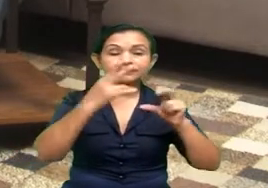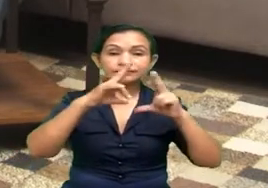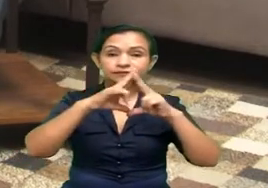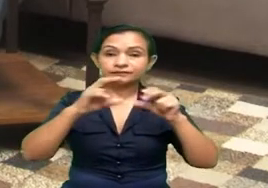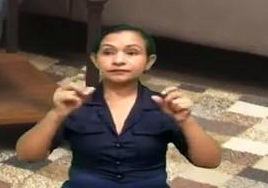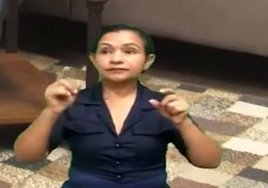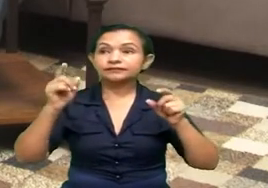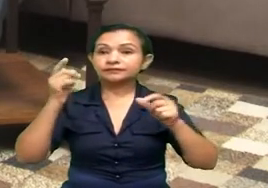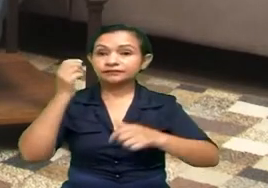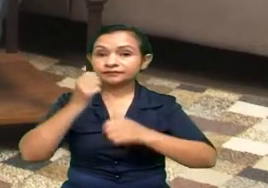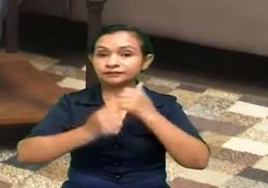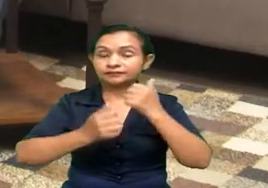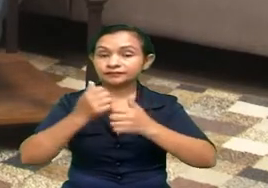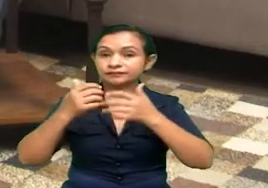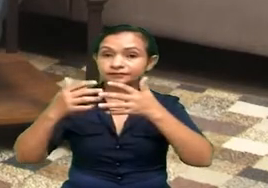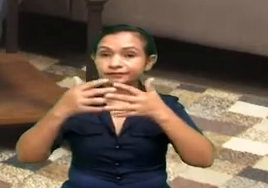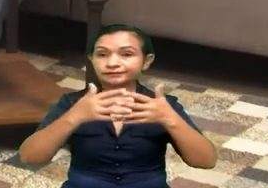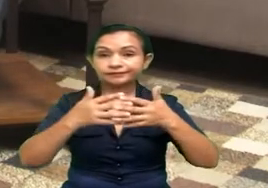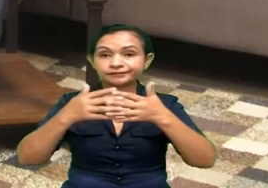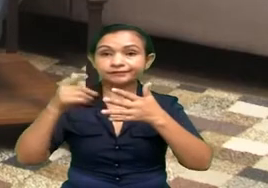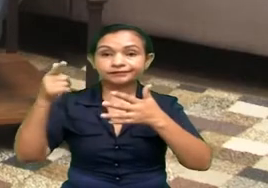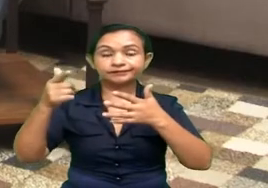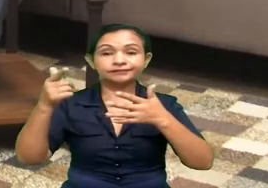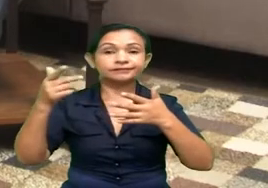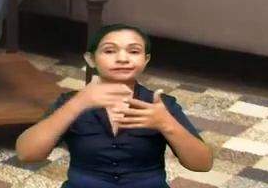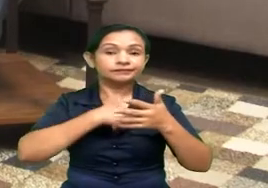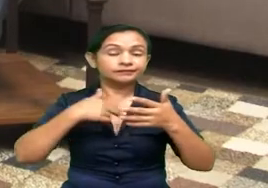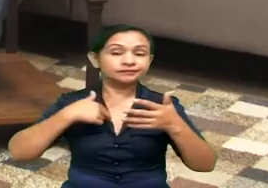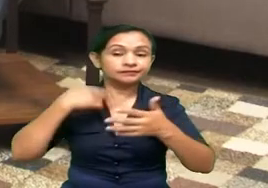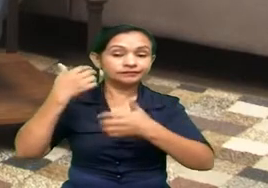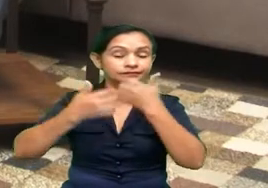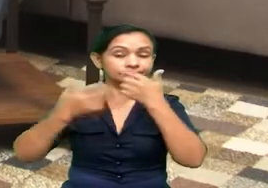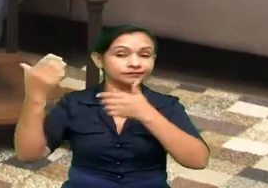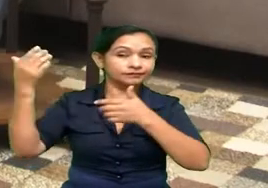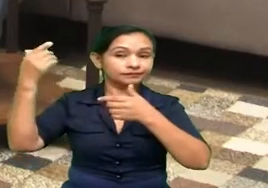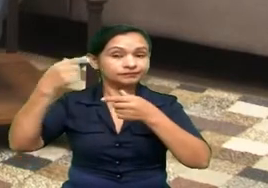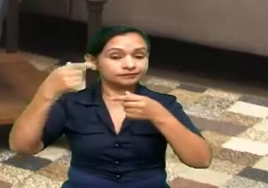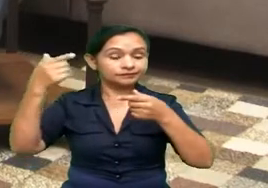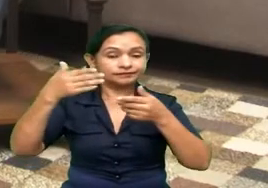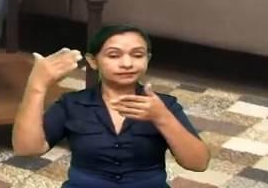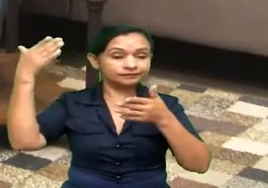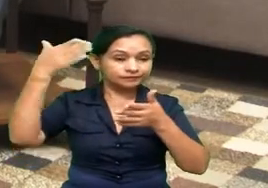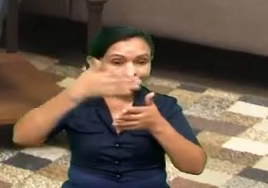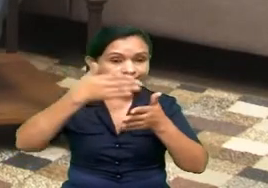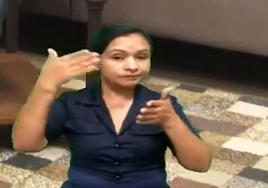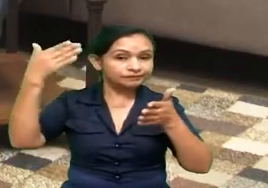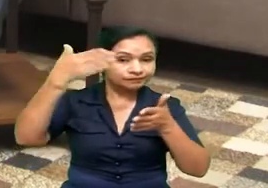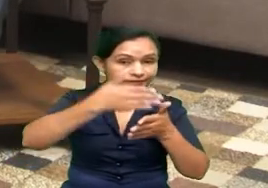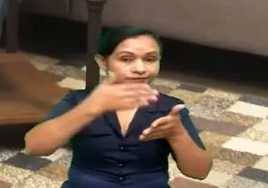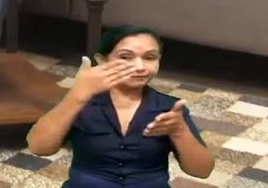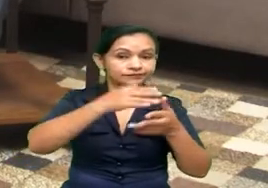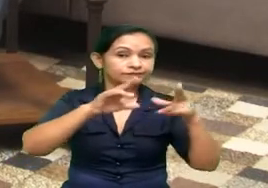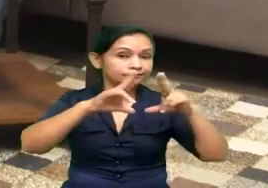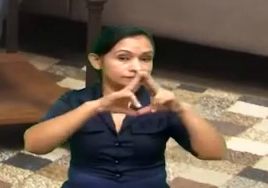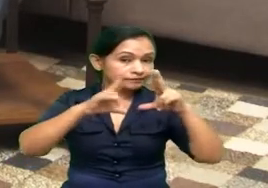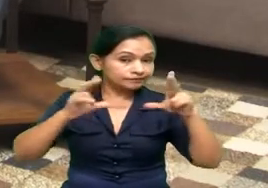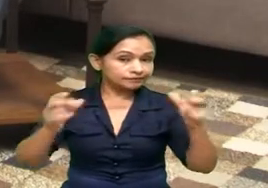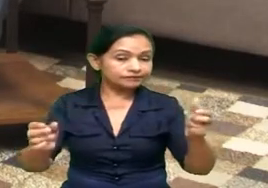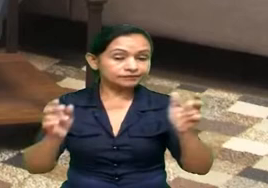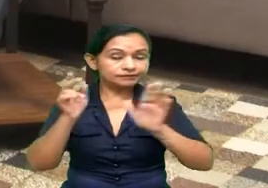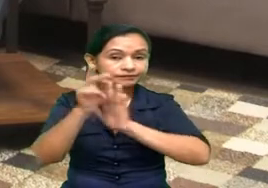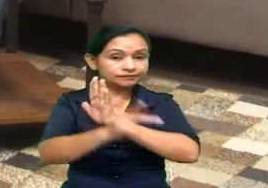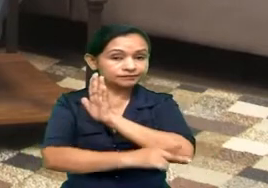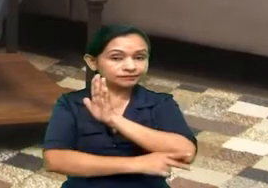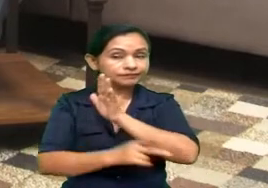amenaza imperial, ante la amenaza injerencista, ante la amenaza de intervención de países